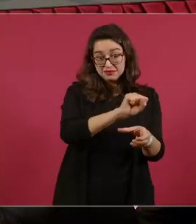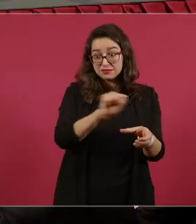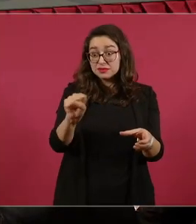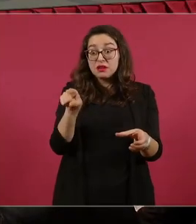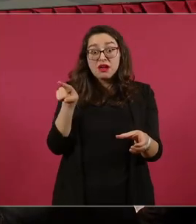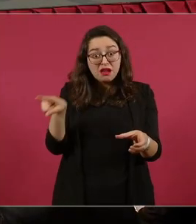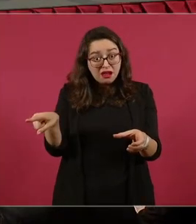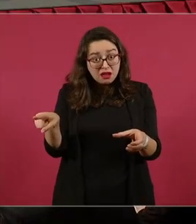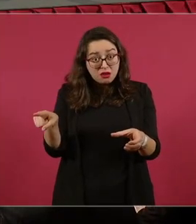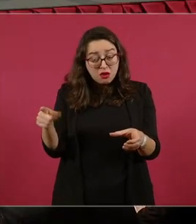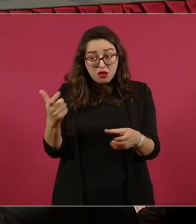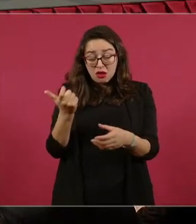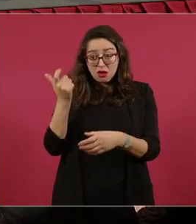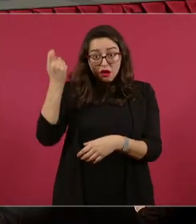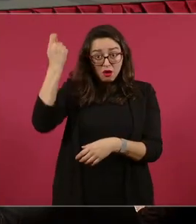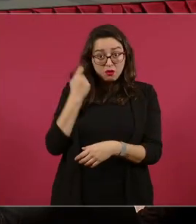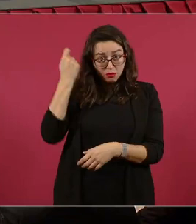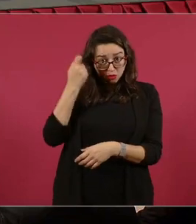Ellos pagan una cuota